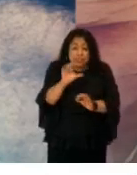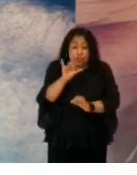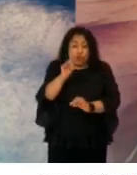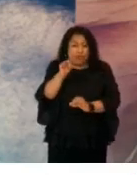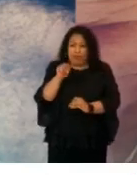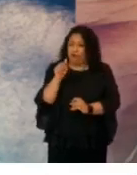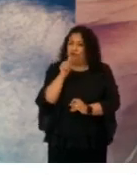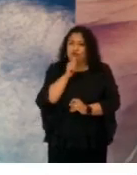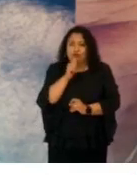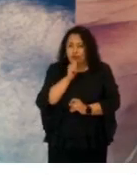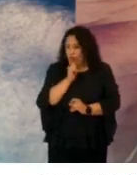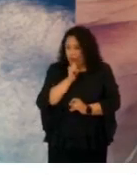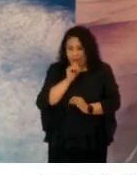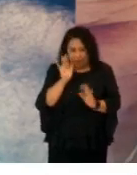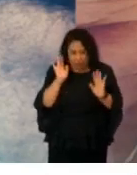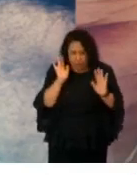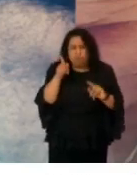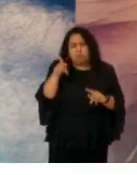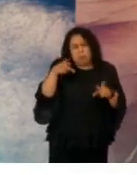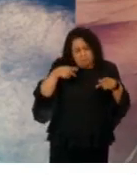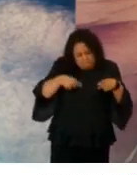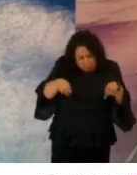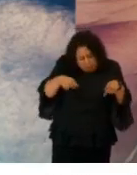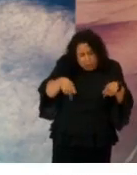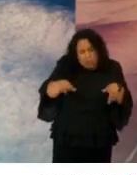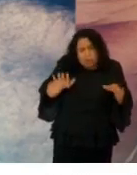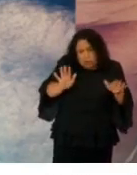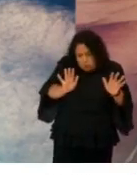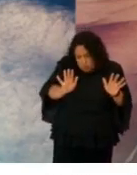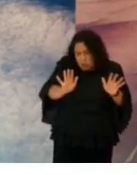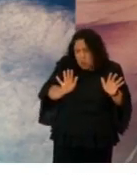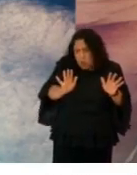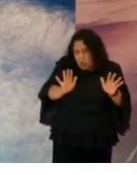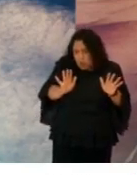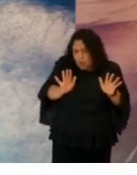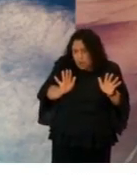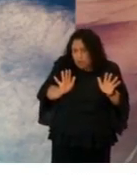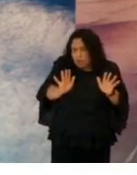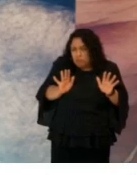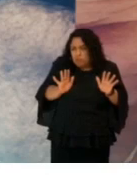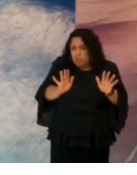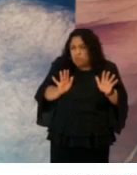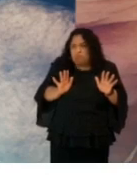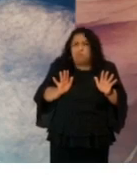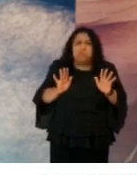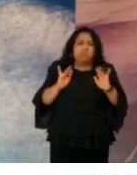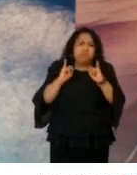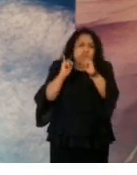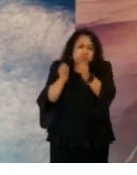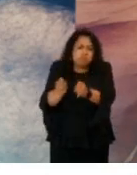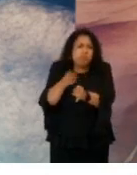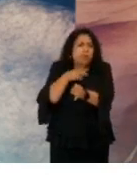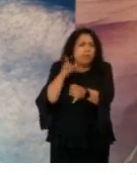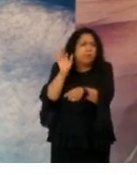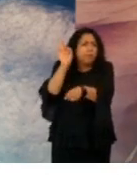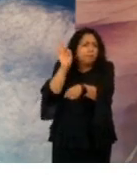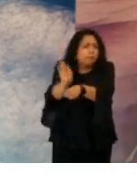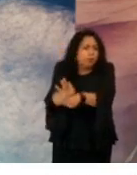no eres ciudadano, es decir, eres una persona que debe ser un individuo que tiene que ser